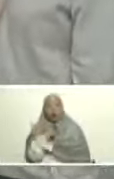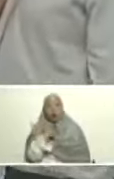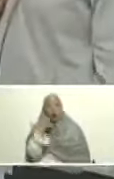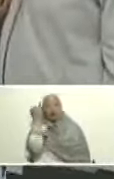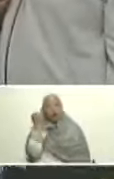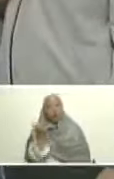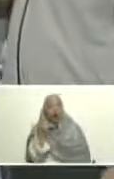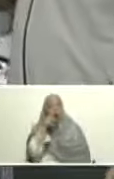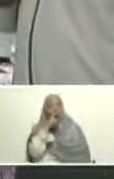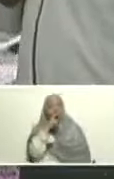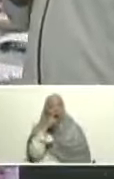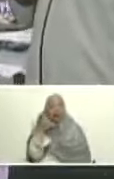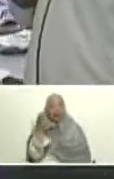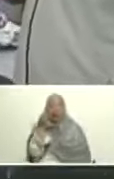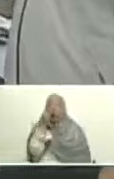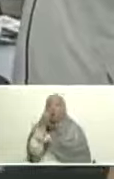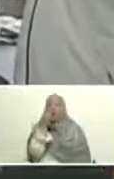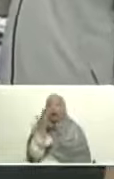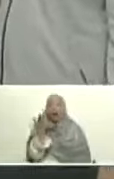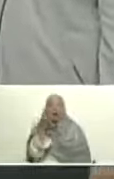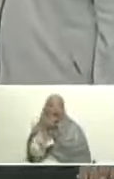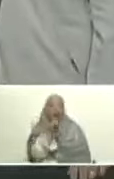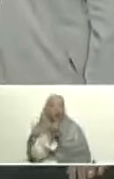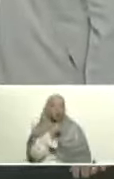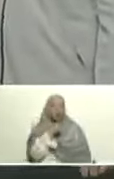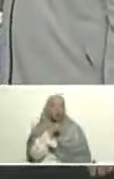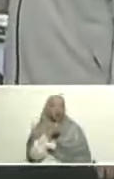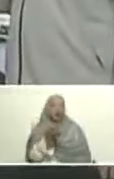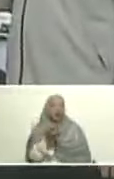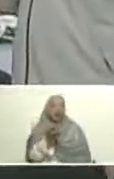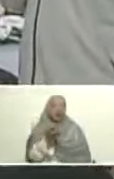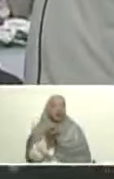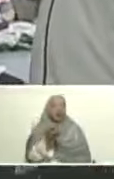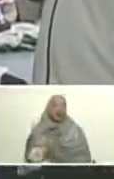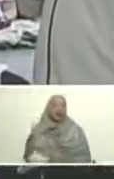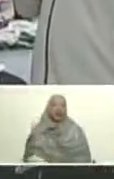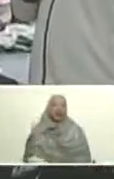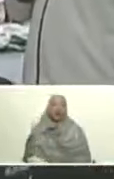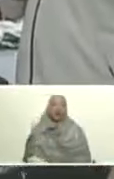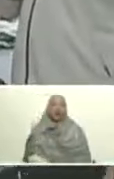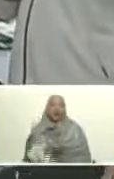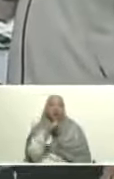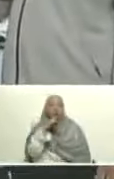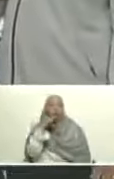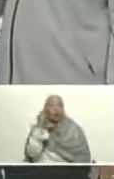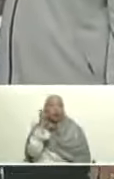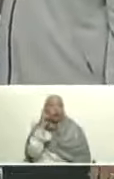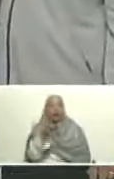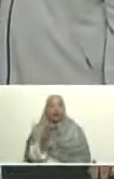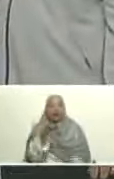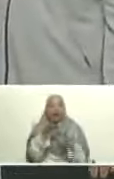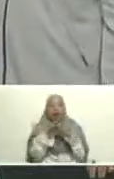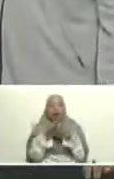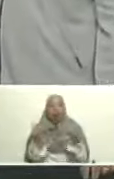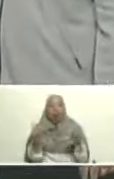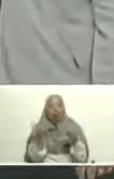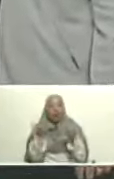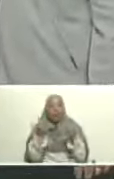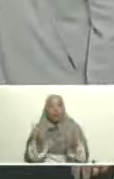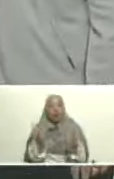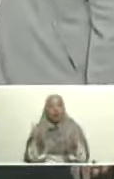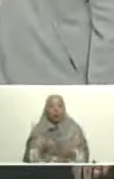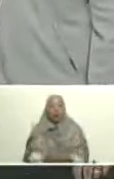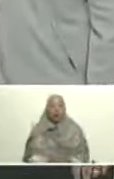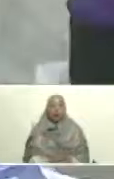peso. Vanessa, ¿qué me recomienda? Lo que usted desee probar. Se ve muy sabroso todo. De guayaba, de